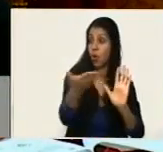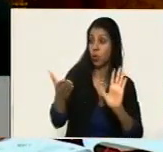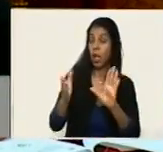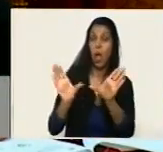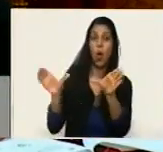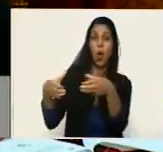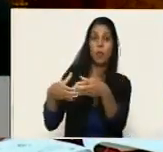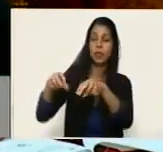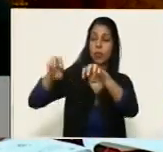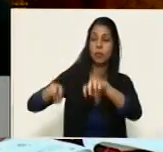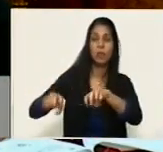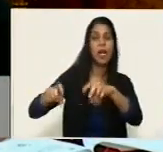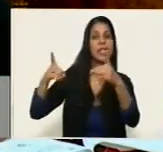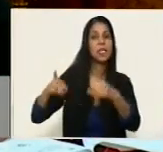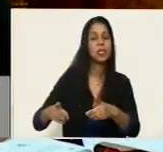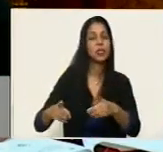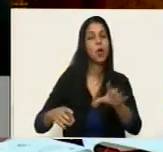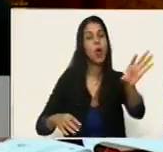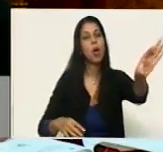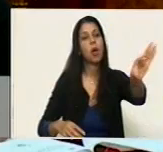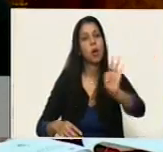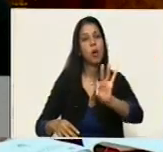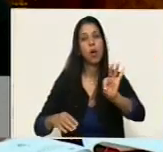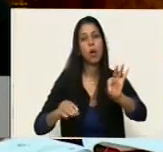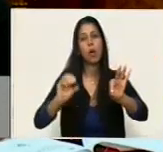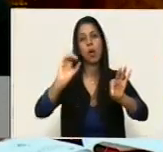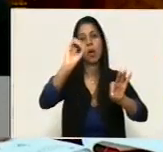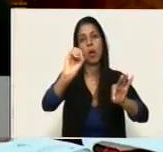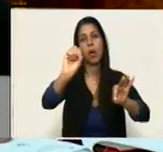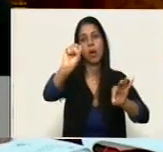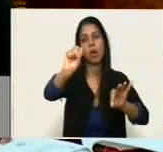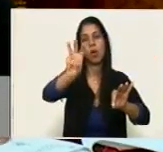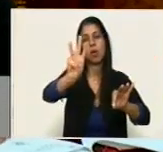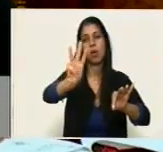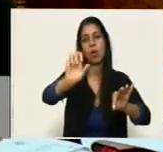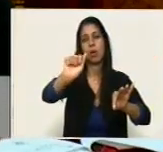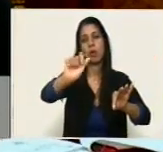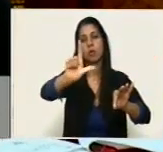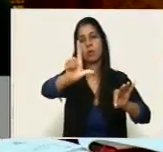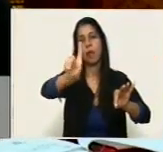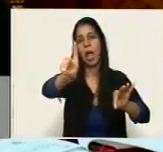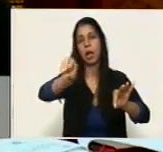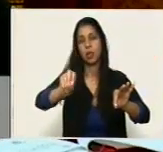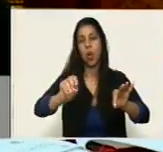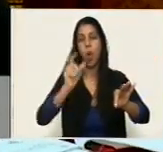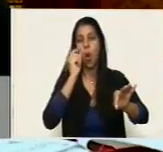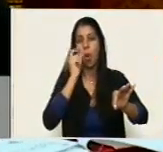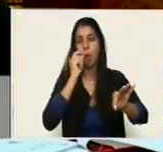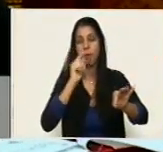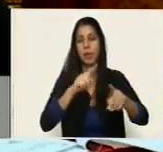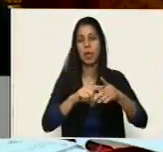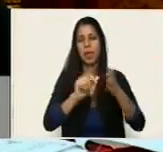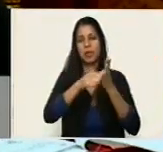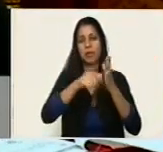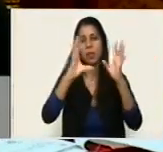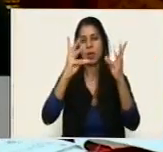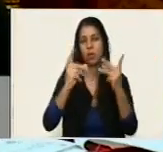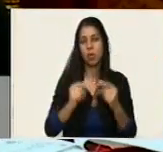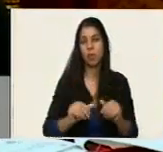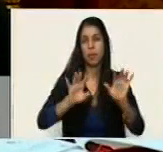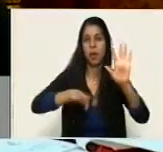Méritos al ciudadano Osvaldo Pérez Cuevas, titular de la cédula de identidad